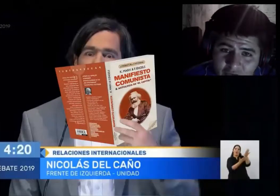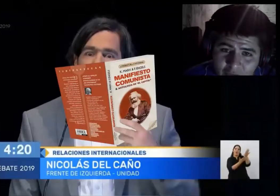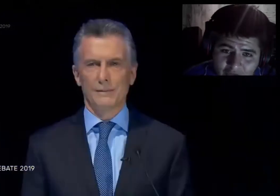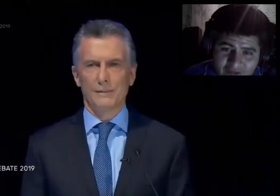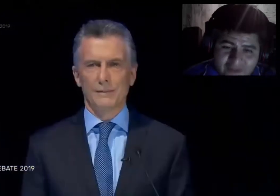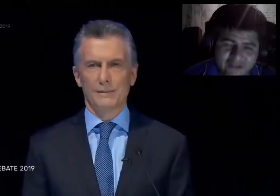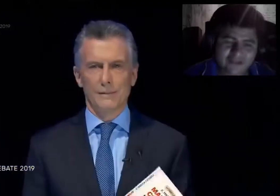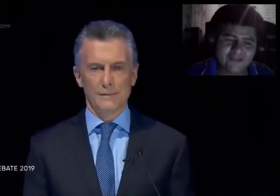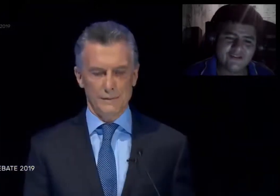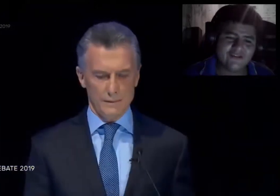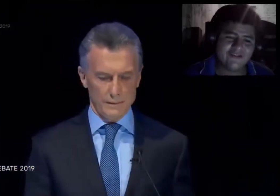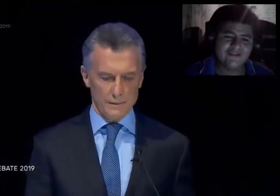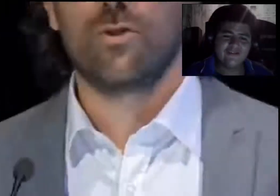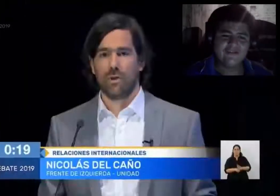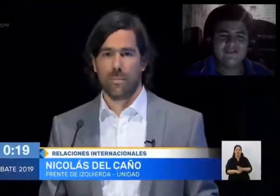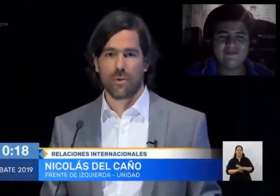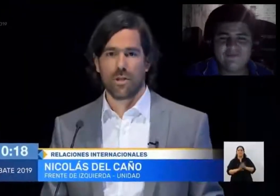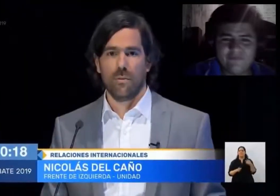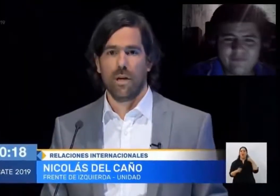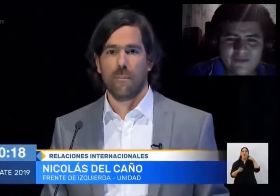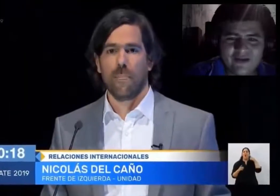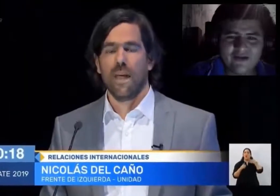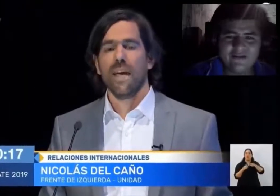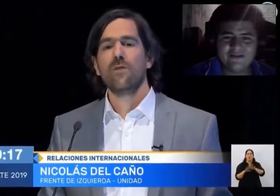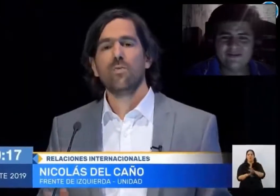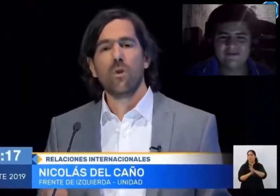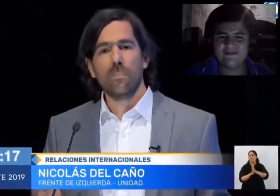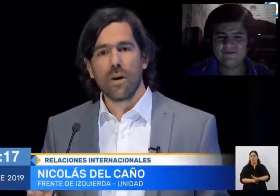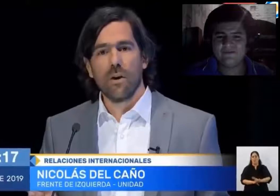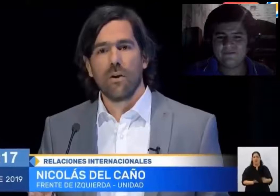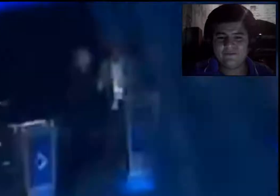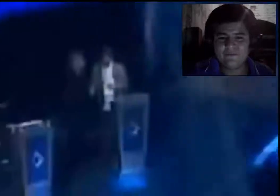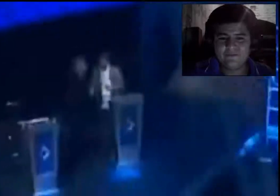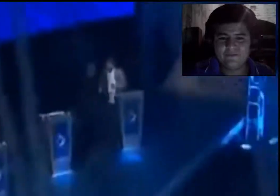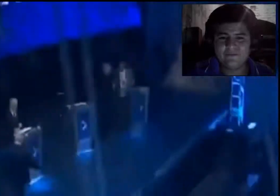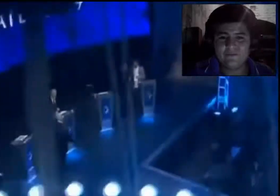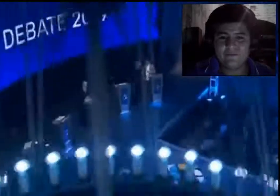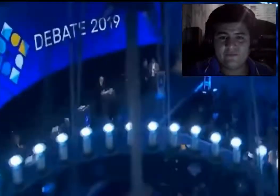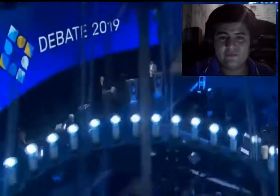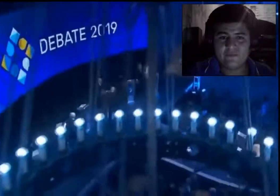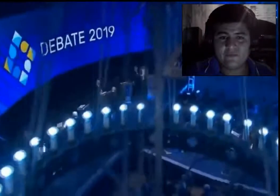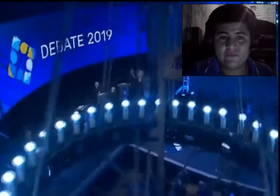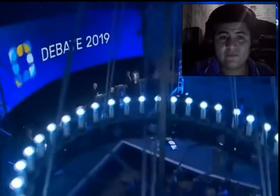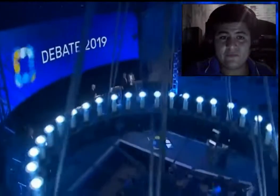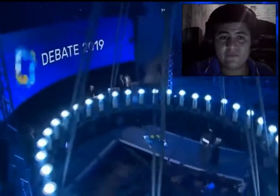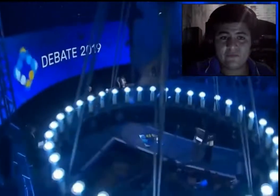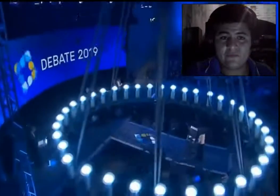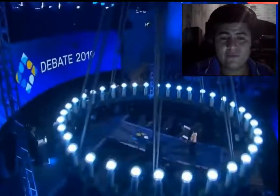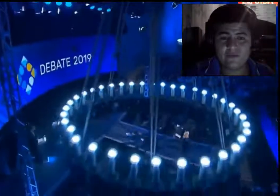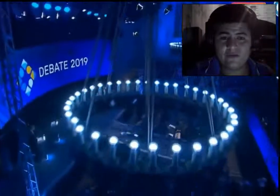manifiesto comunista. El socialismo es utópico.